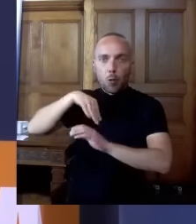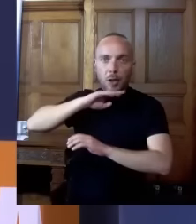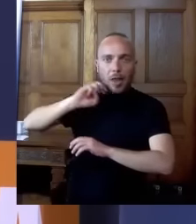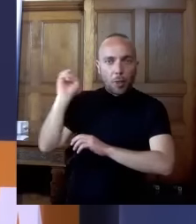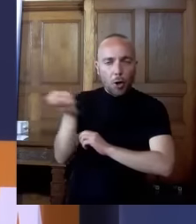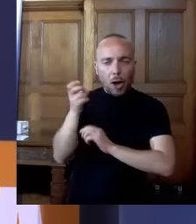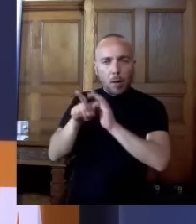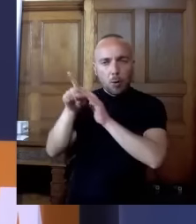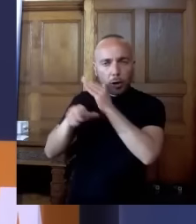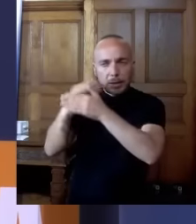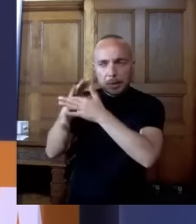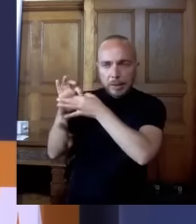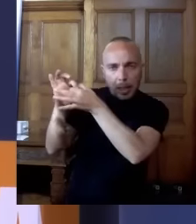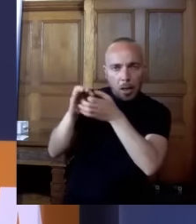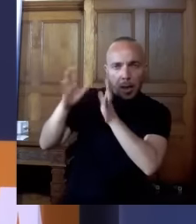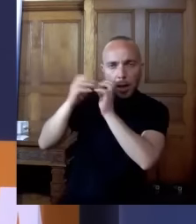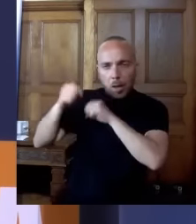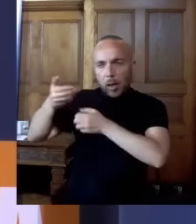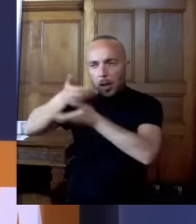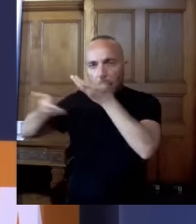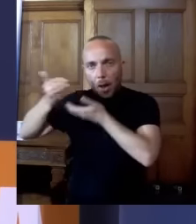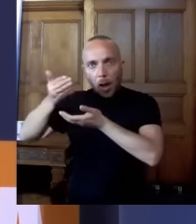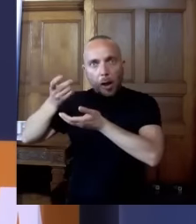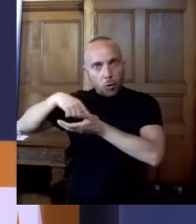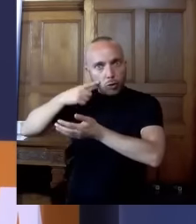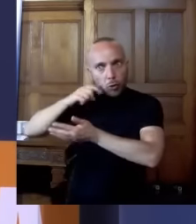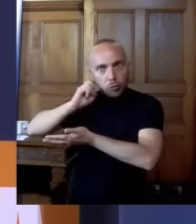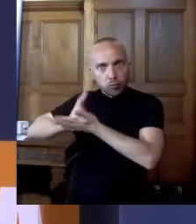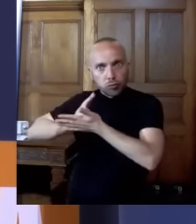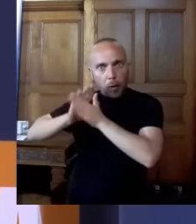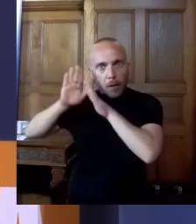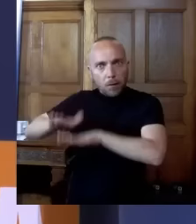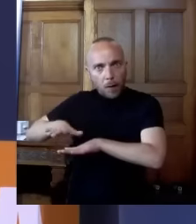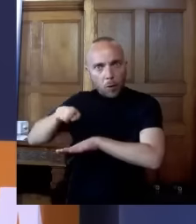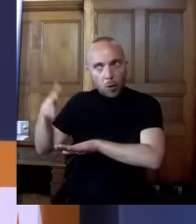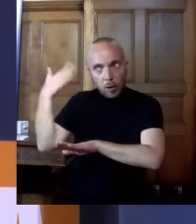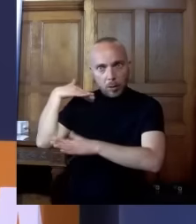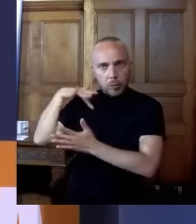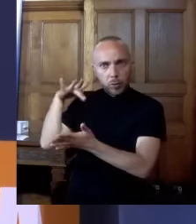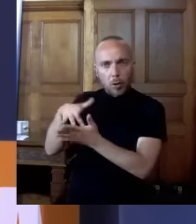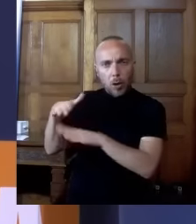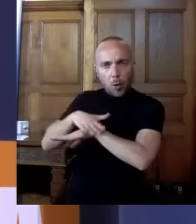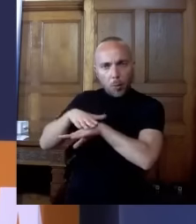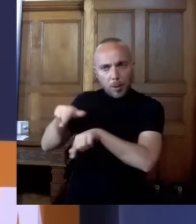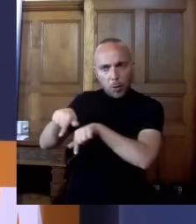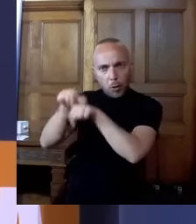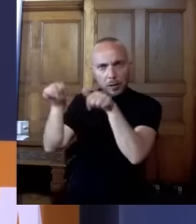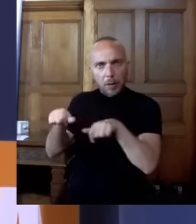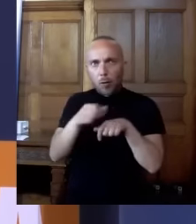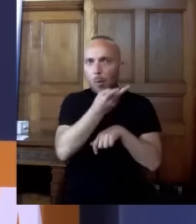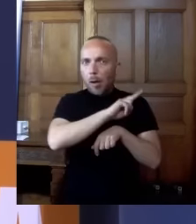nosotras decidimos apostar por esa gobernabilidad apostamos por apostar por esa gobernabilidad frente al